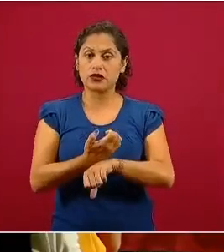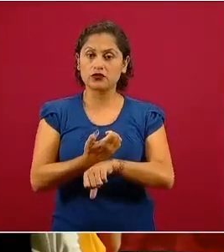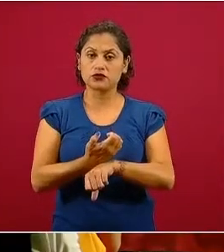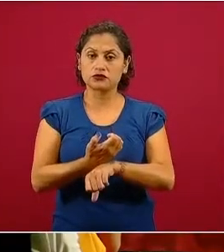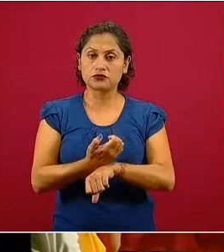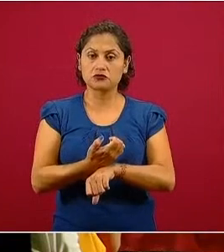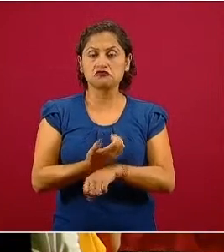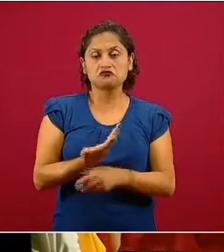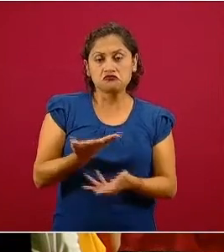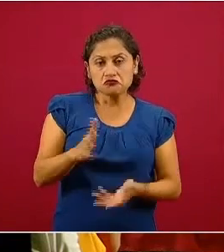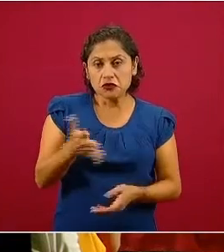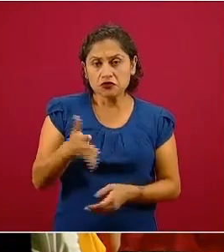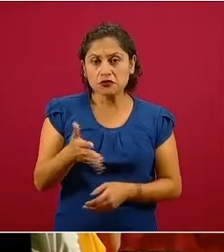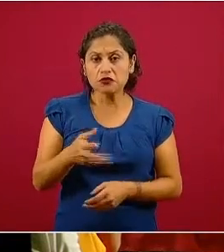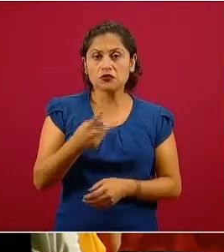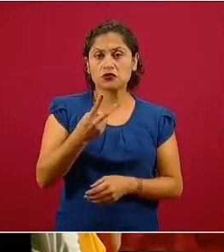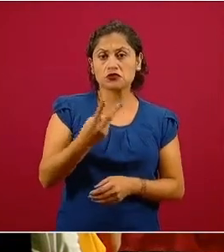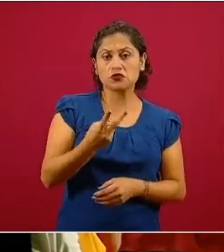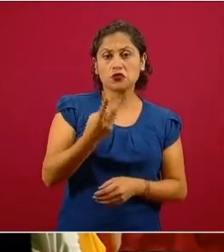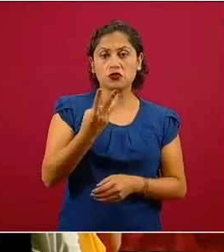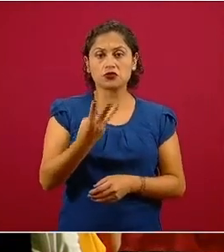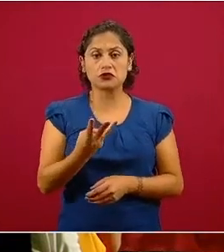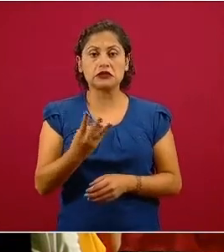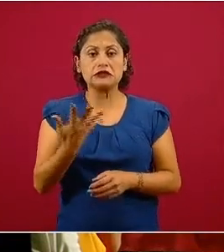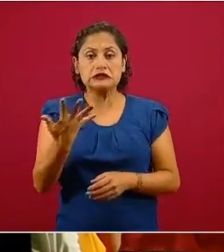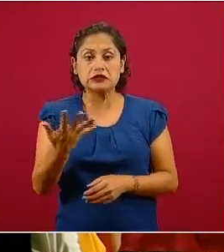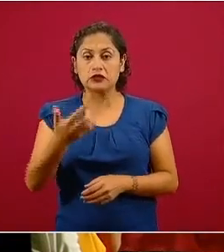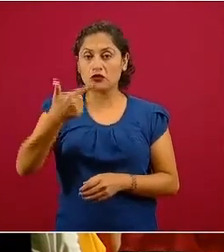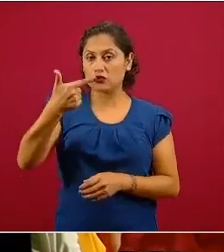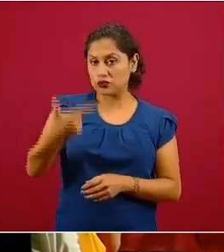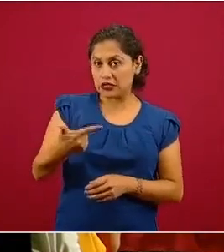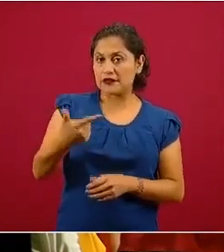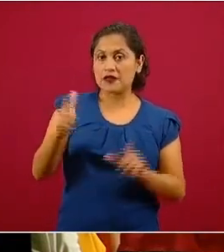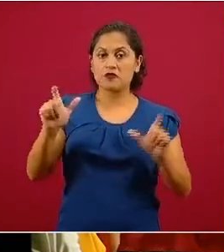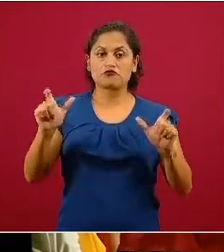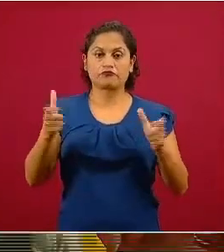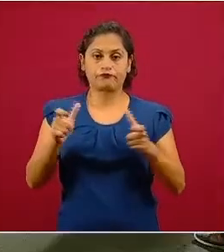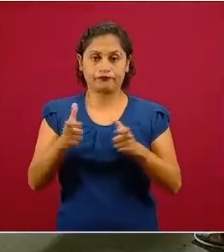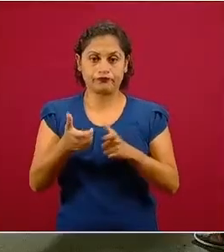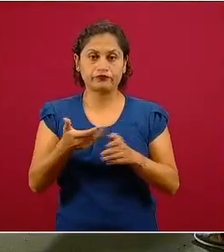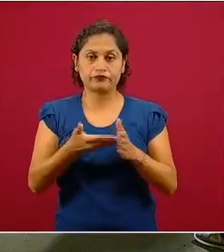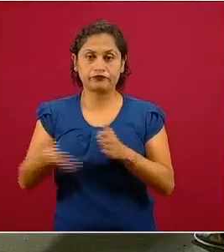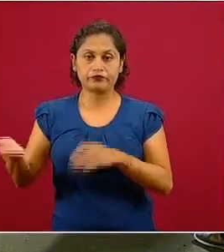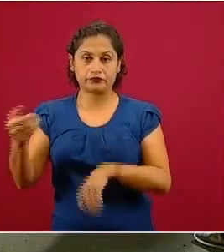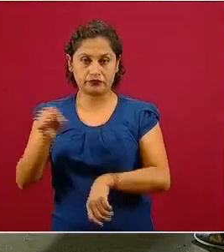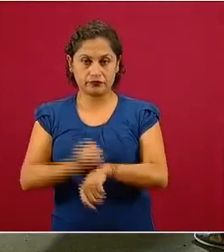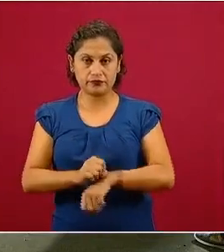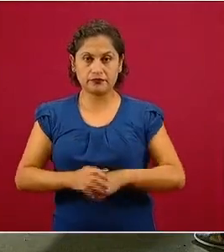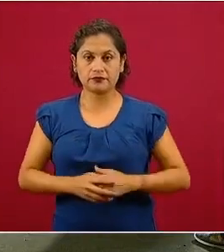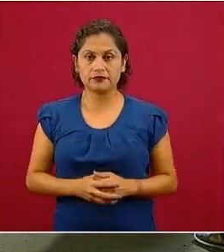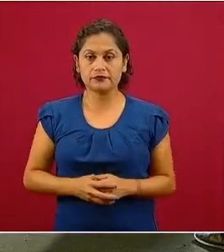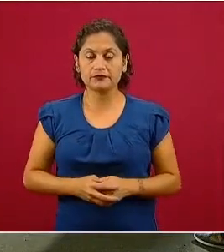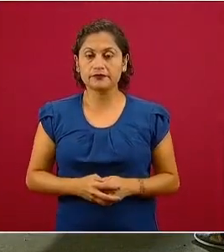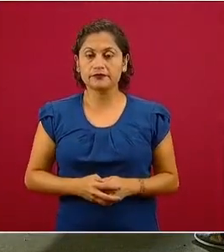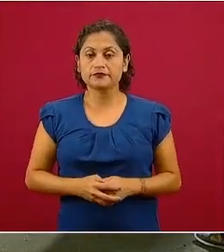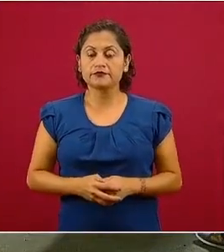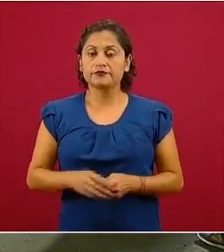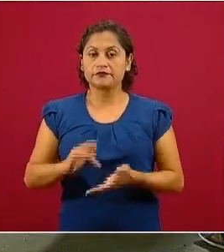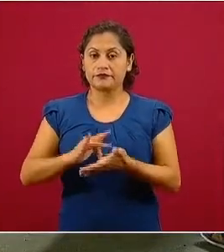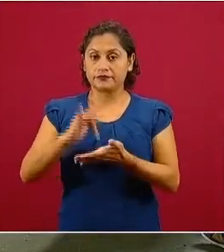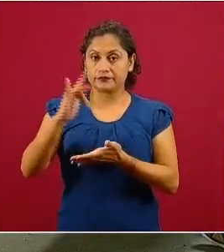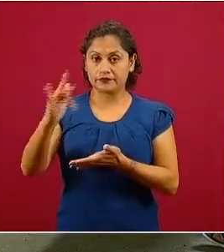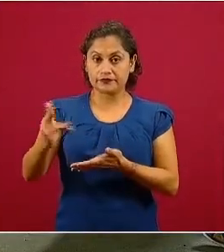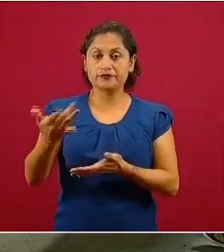sino 2, 3 o hasta 5 o 7 semanas de disminución. Vamos a ver cómo se siguen comportando. Gracias. Muchas gracias, doctor José